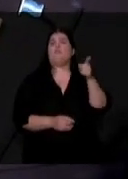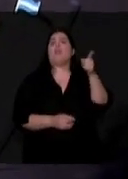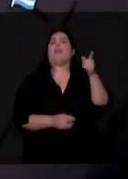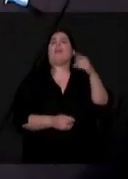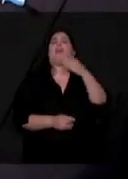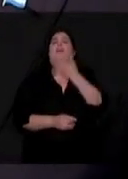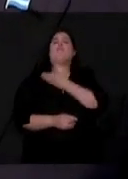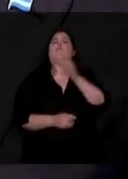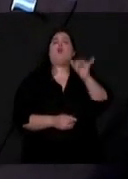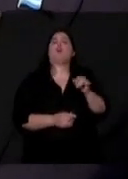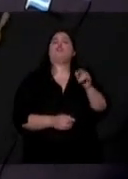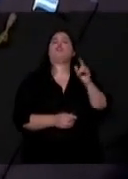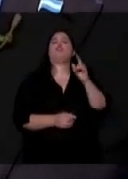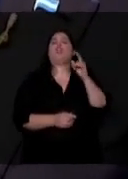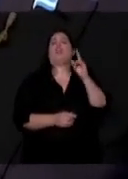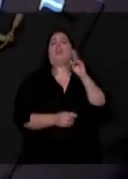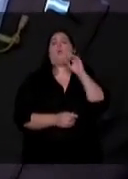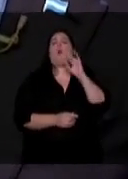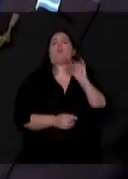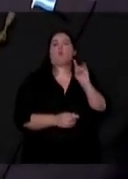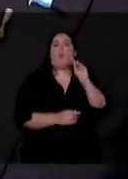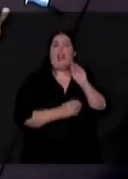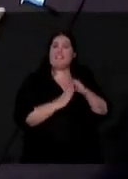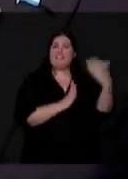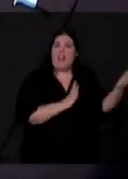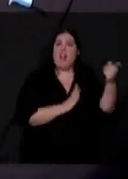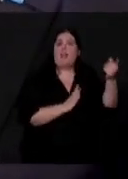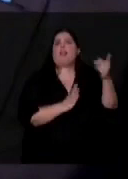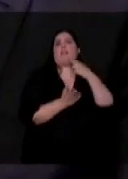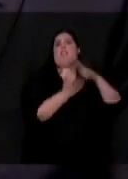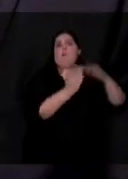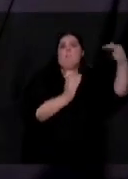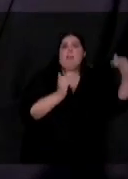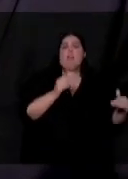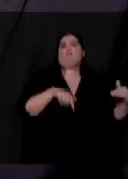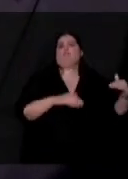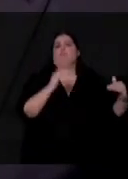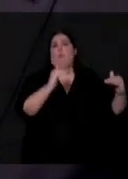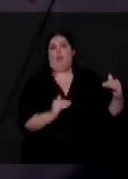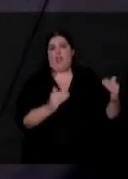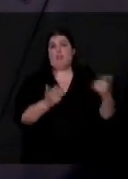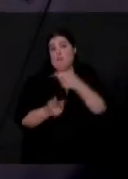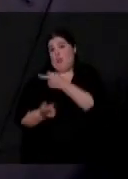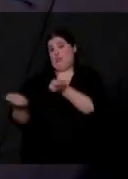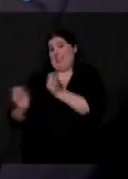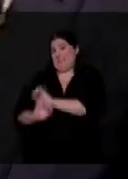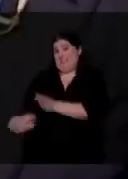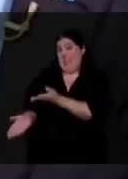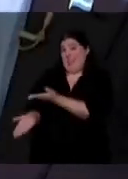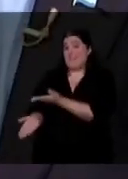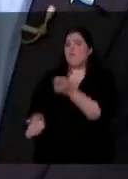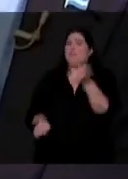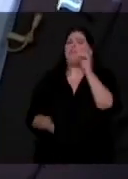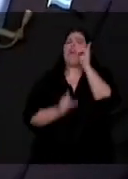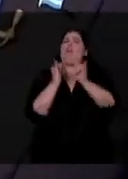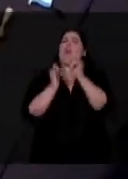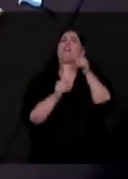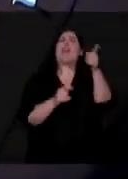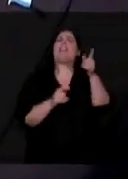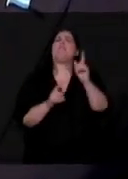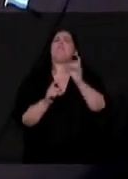iguazú pero contale a la gente cómo era el proyecto del tren con regaste mal contale a la gente cómo era el proyecto del tren